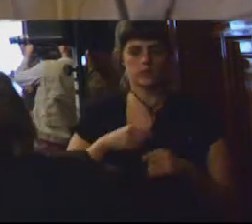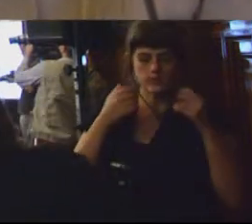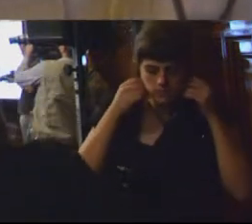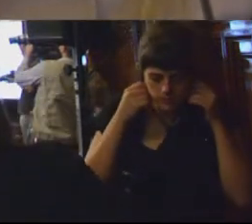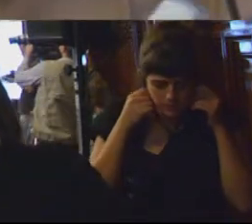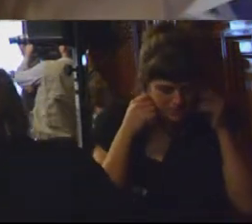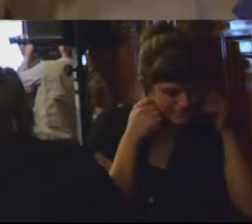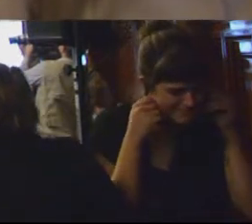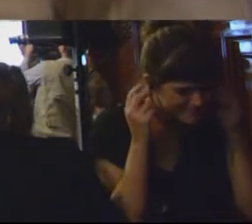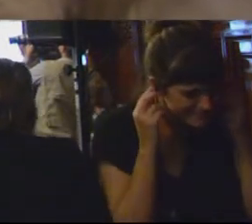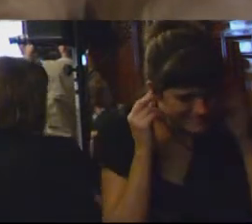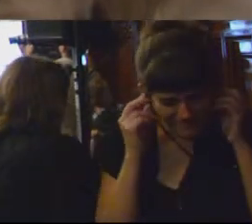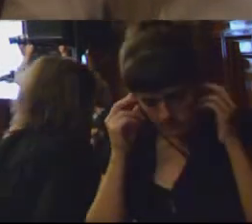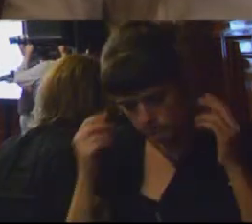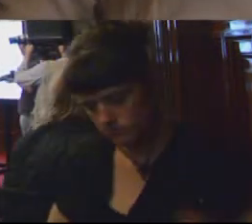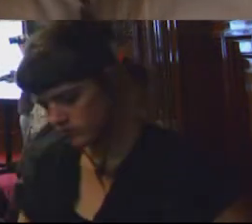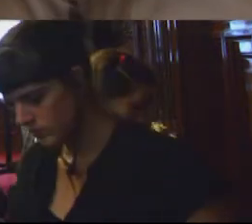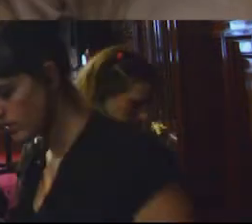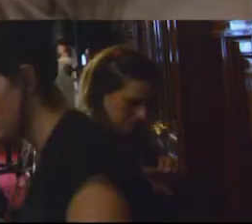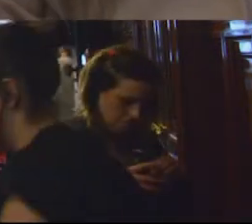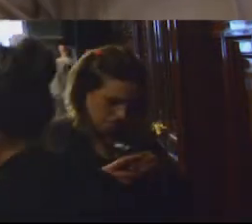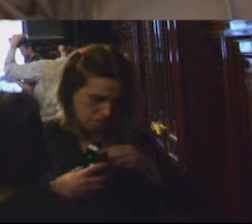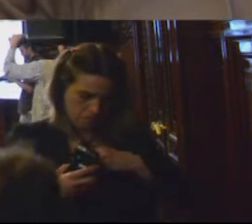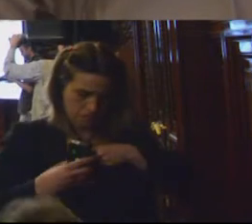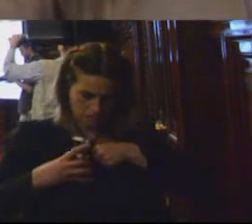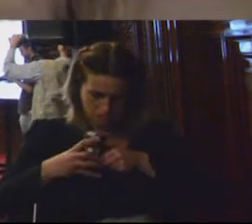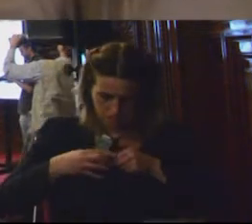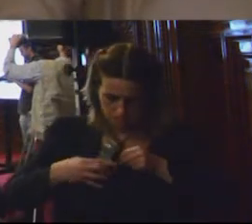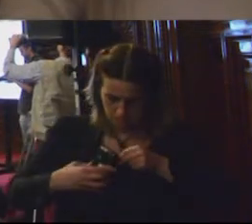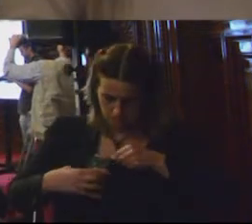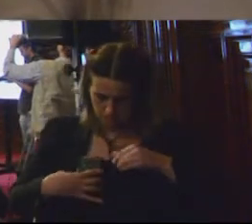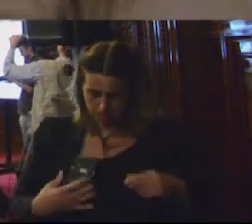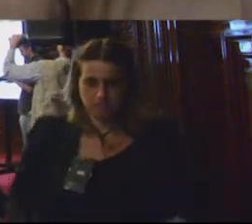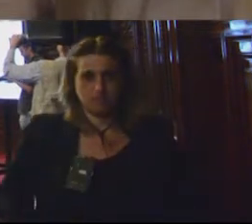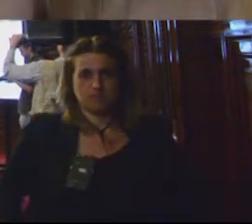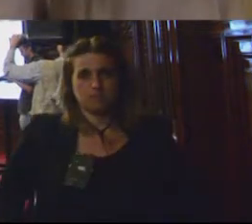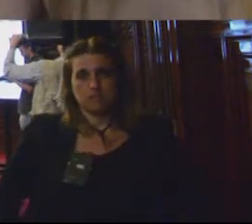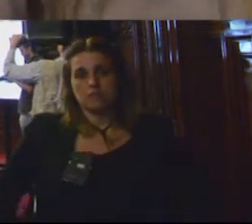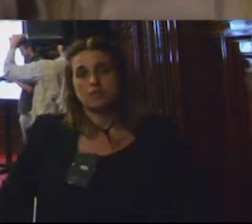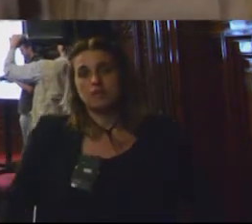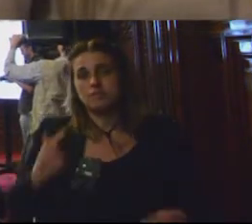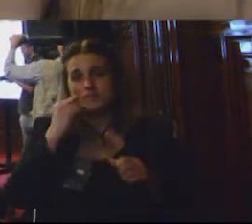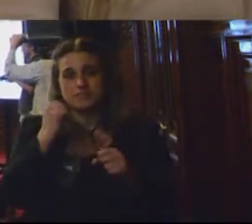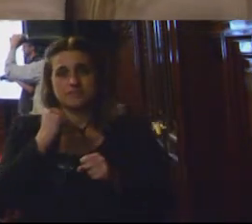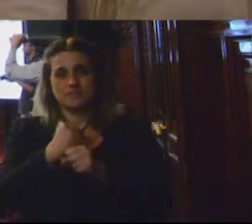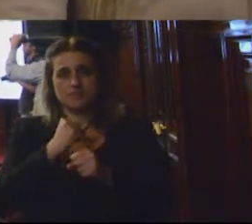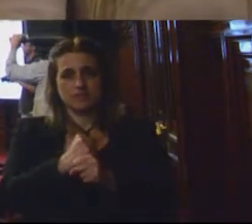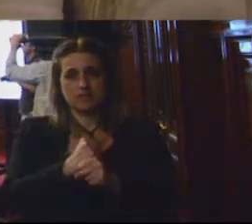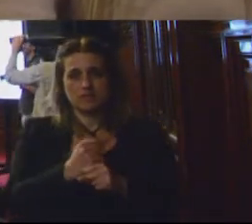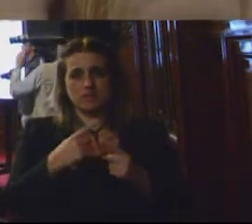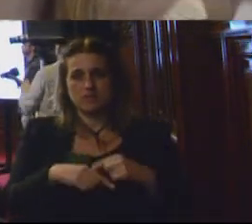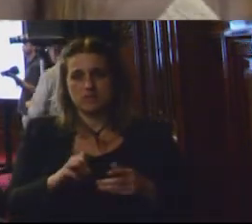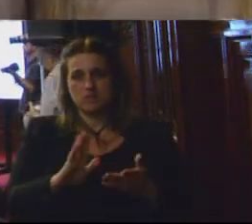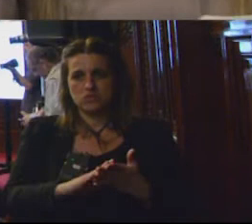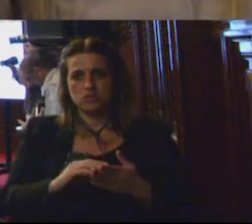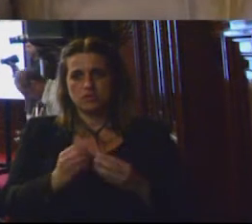Procurador do Ministério Público do Trabalho, represento aqui a nossa instituição, Ministério Público do Trabalho, um ramo do Ministério Público Brasileiro, que cumprindo